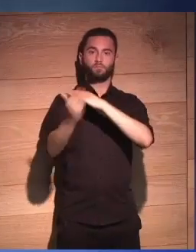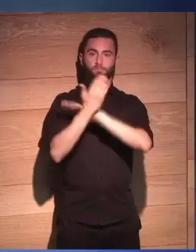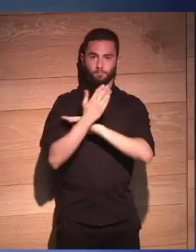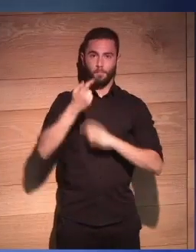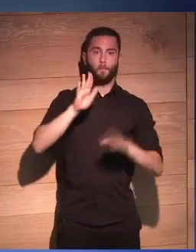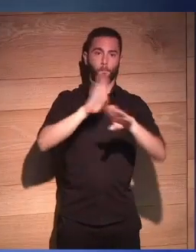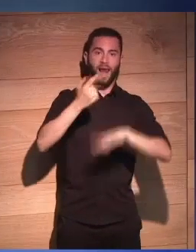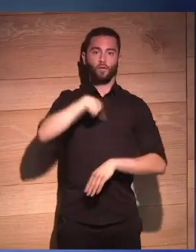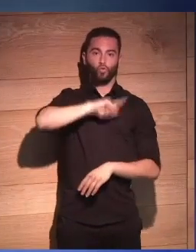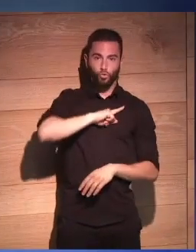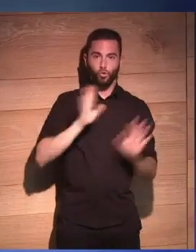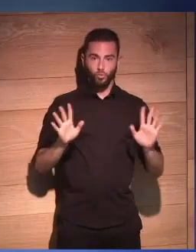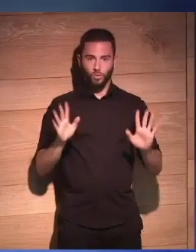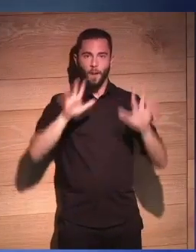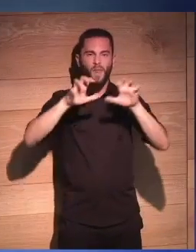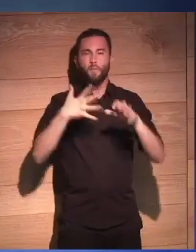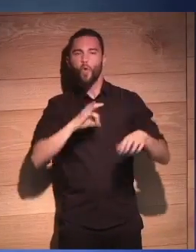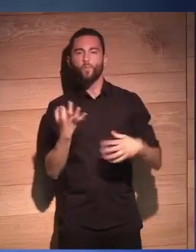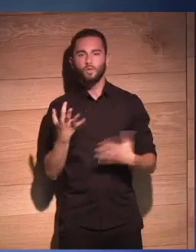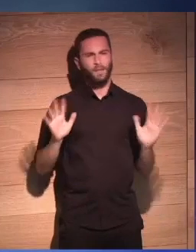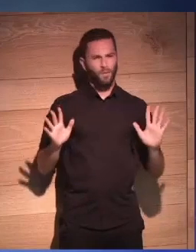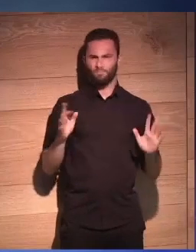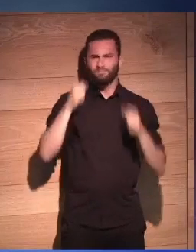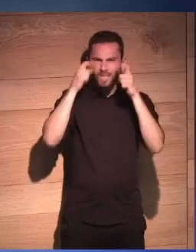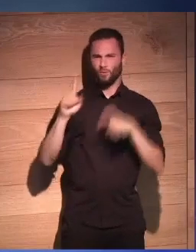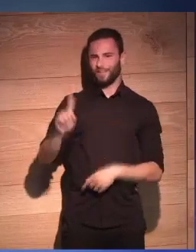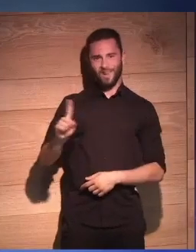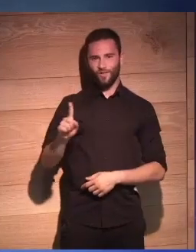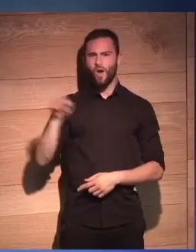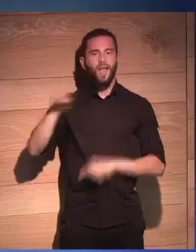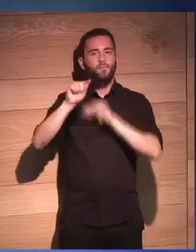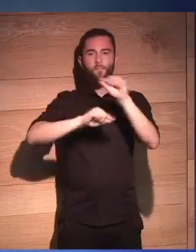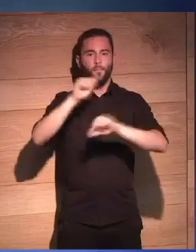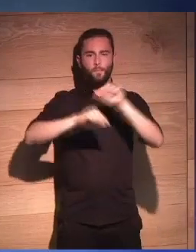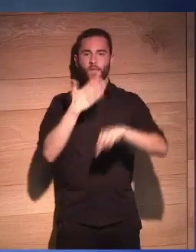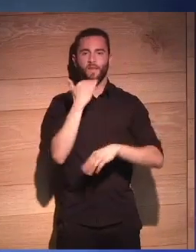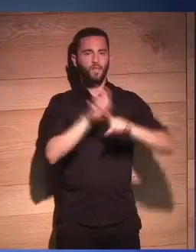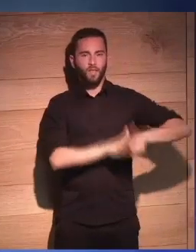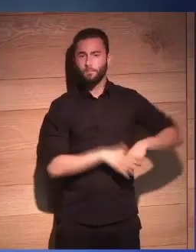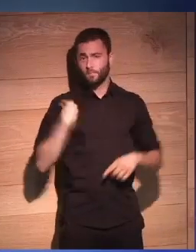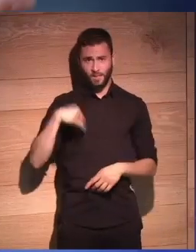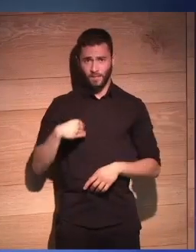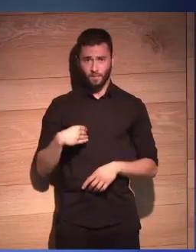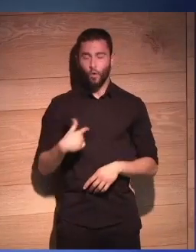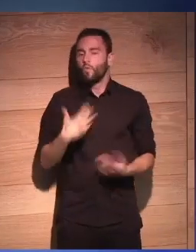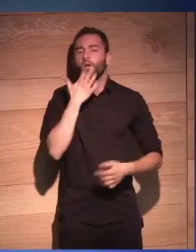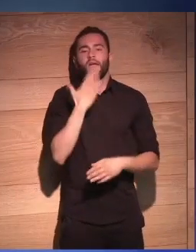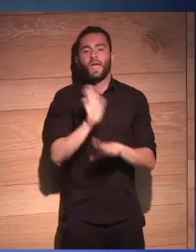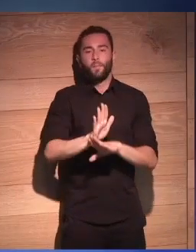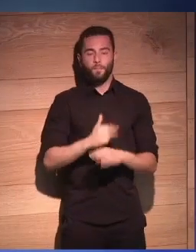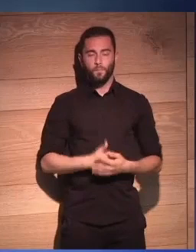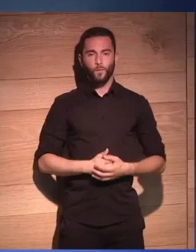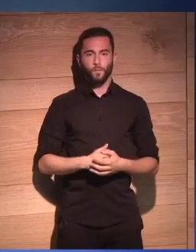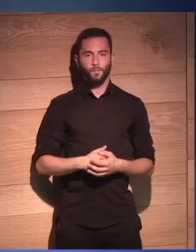para...? Pero me di cuenta enseguida de que no, ellos también están contagiados por ese mismo virus del edadismo. De hecho, un ejemplo es